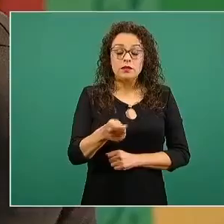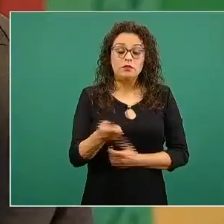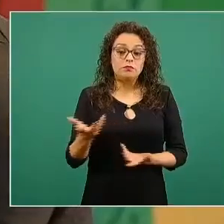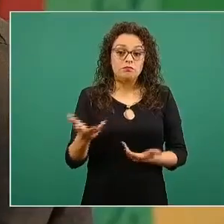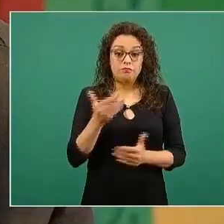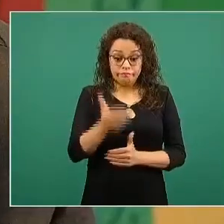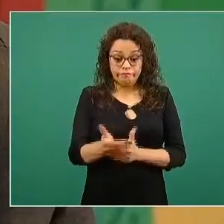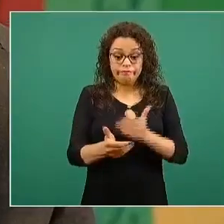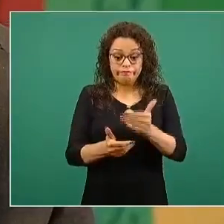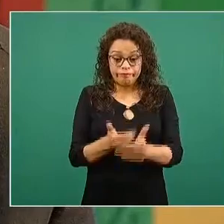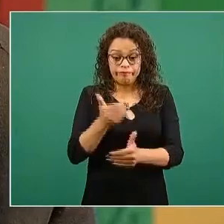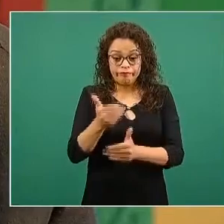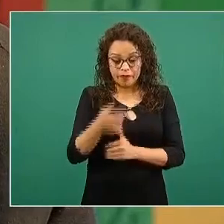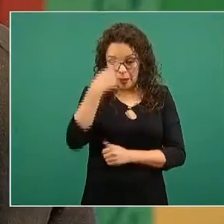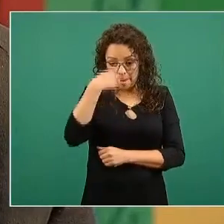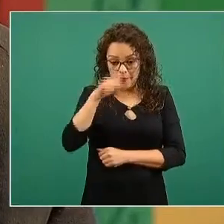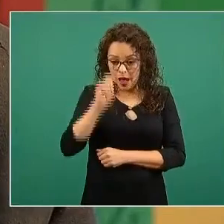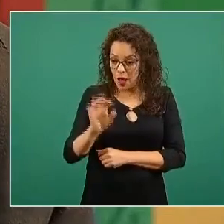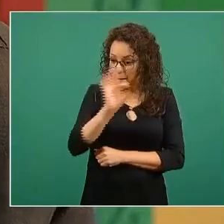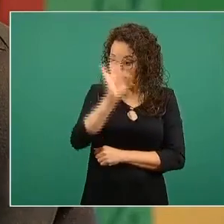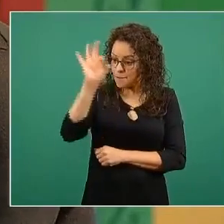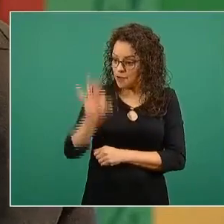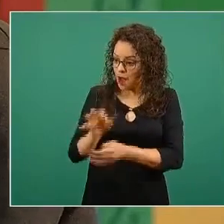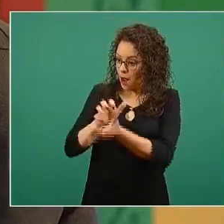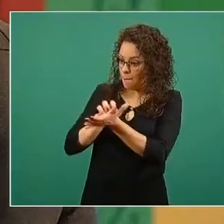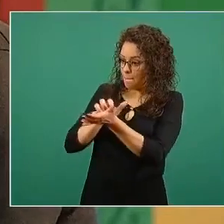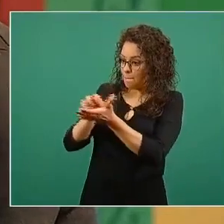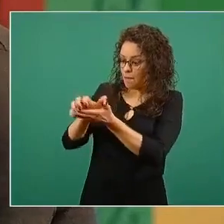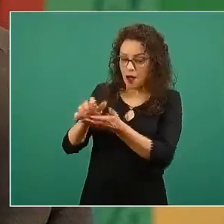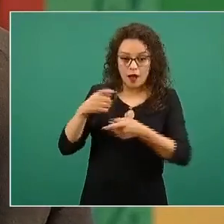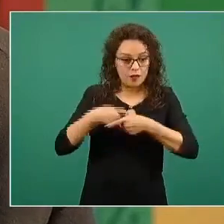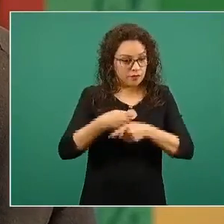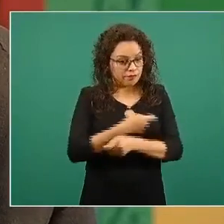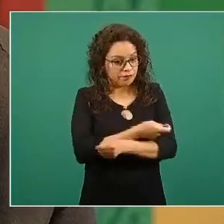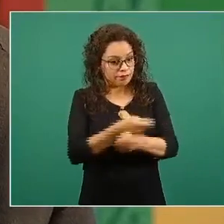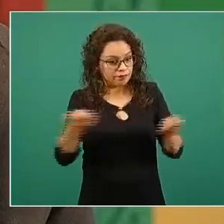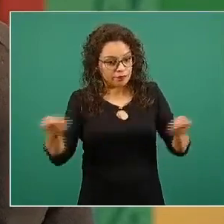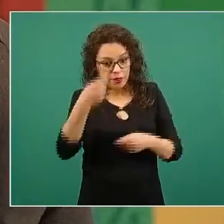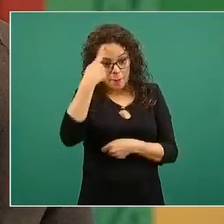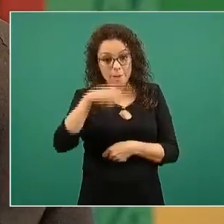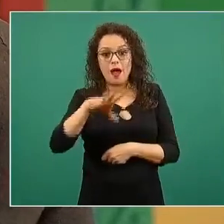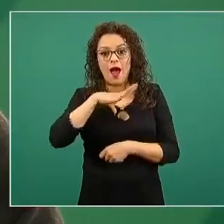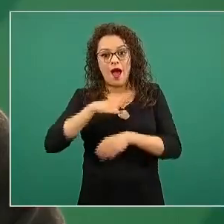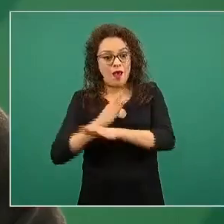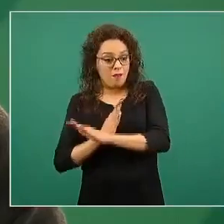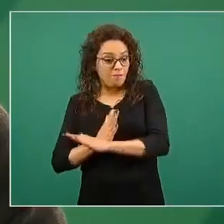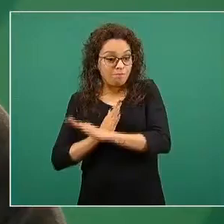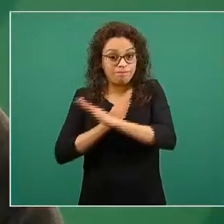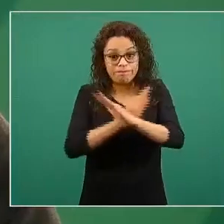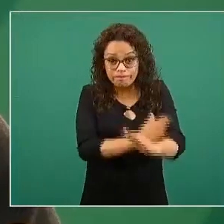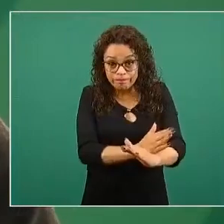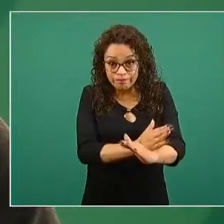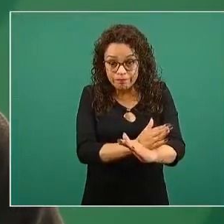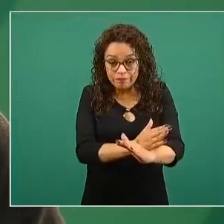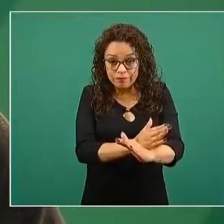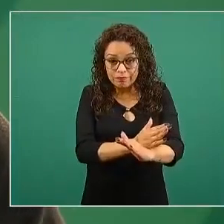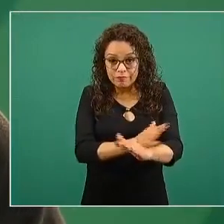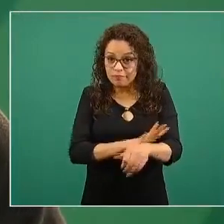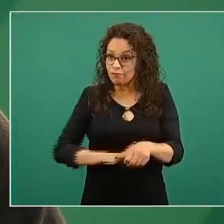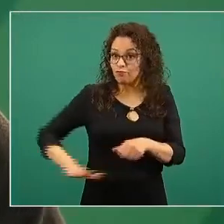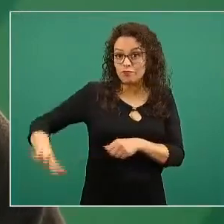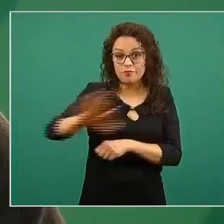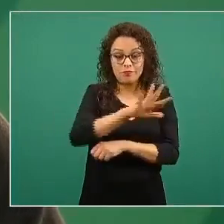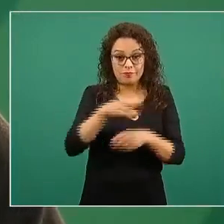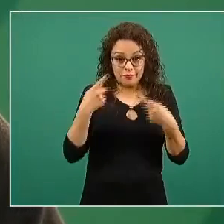un porcentaje importante de cobertura que en su momento genere esta inmunidad de rebaño,